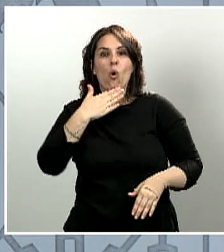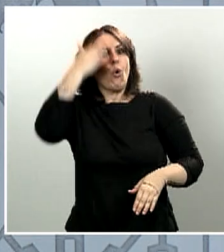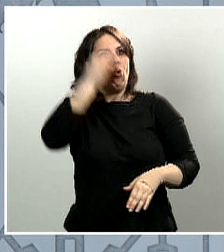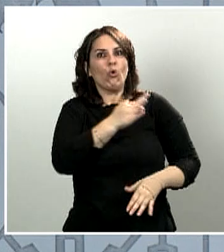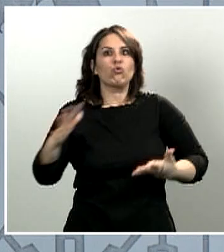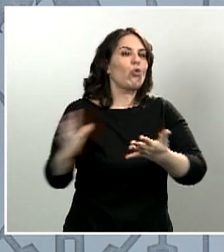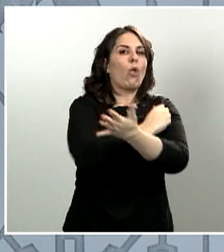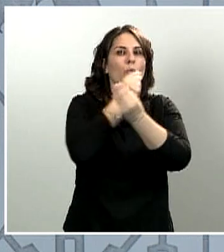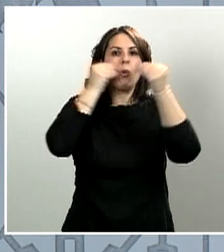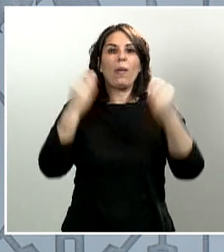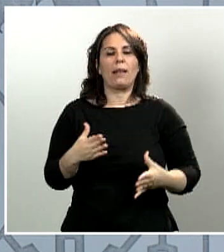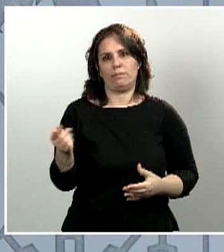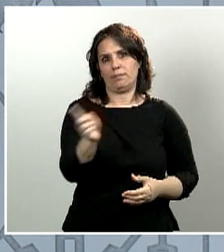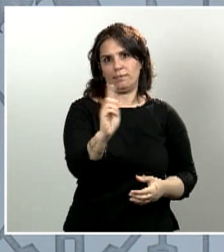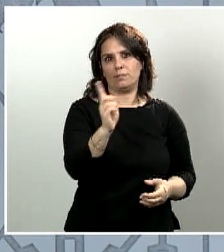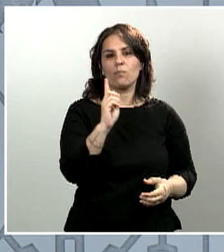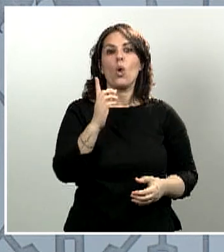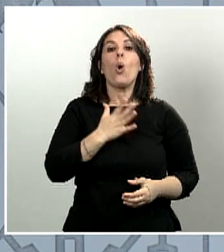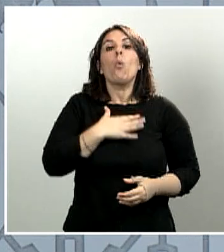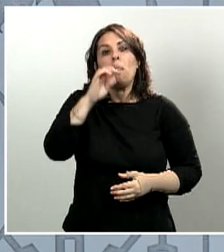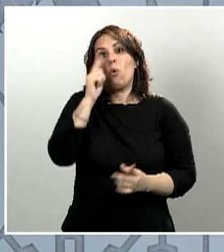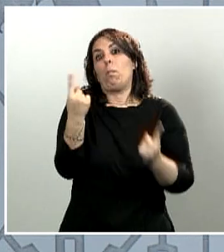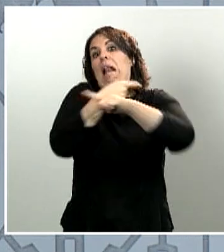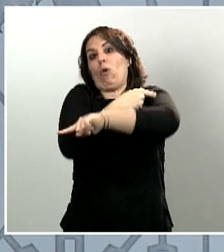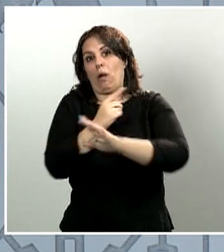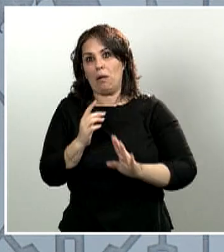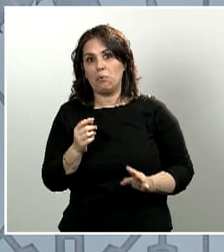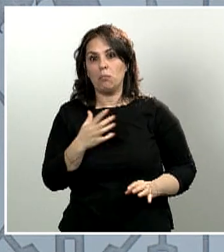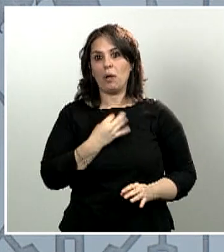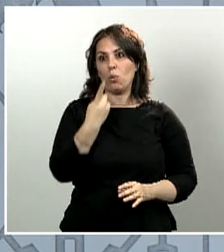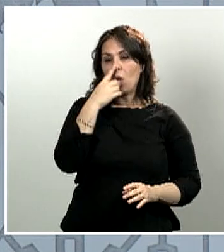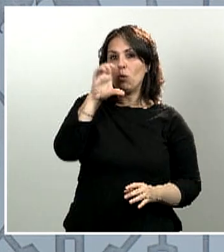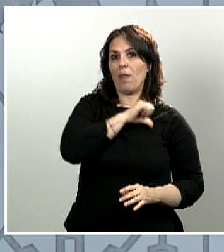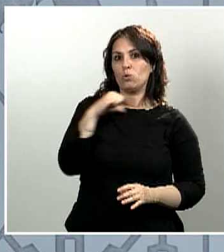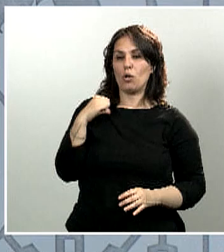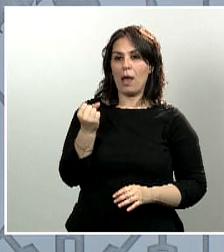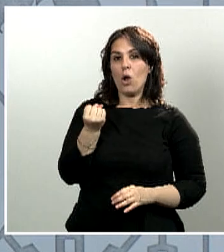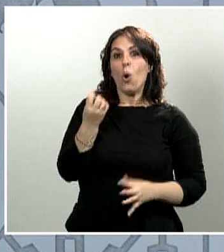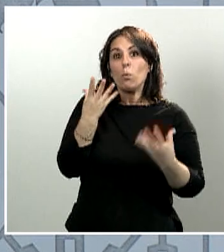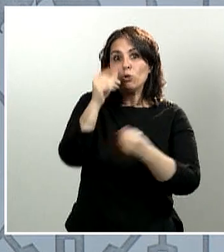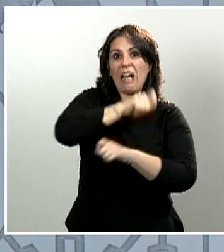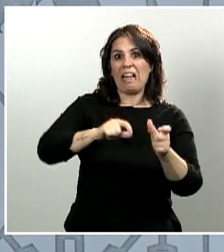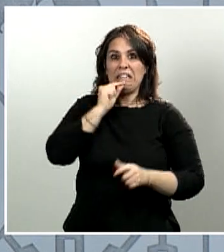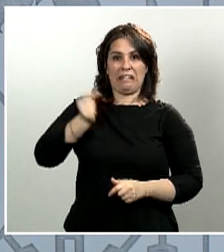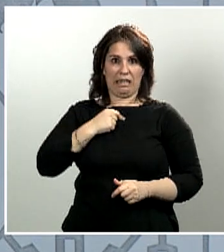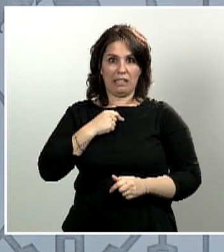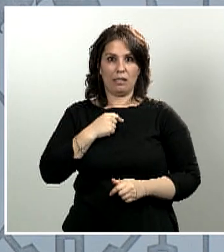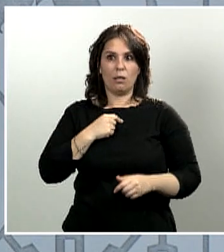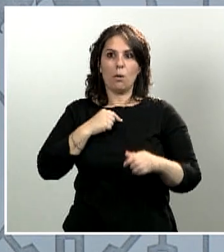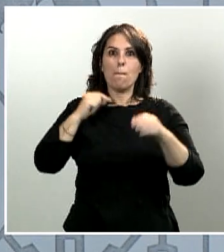la paradoja de que comunidades con más números de casos, pero por sus características sociales,